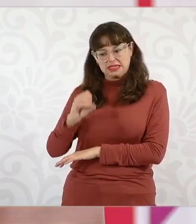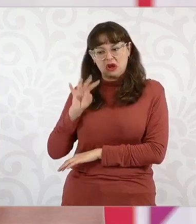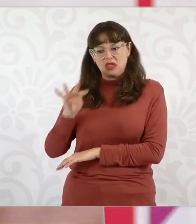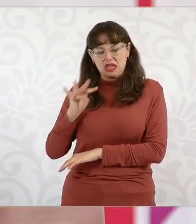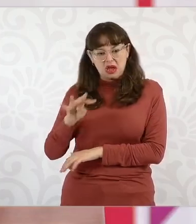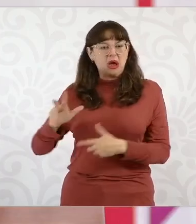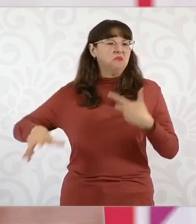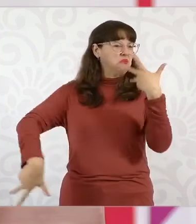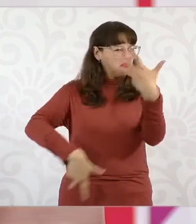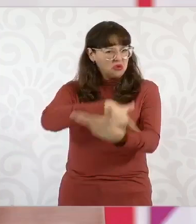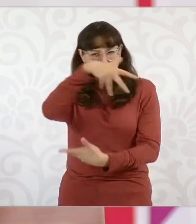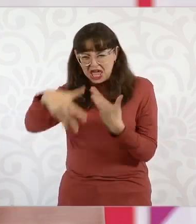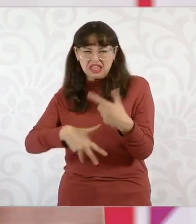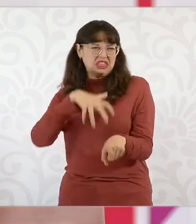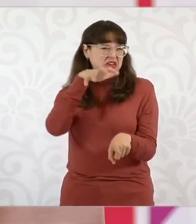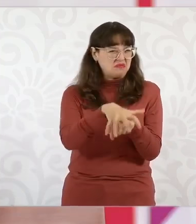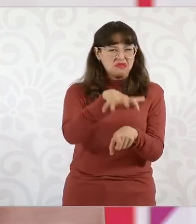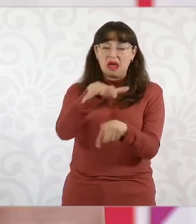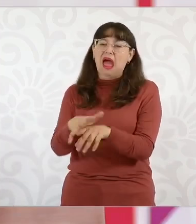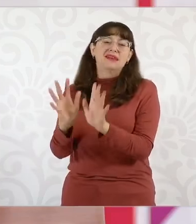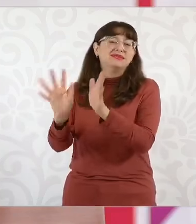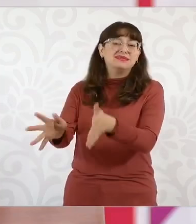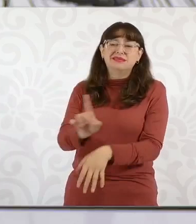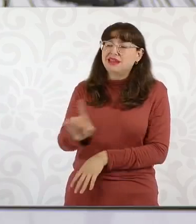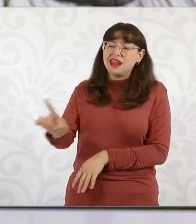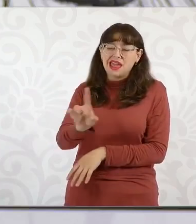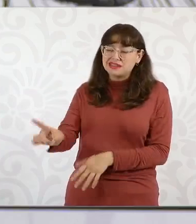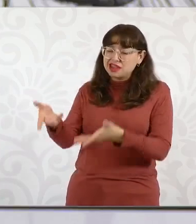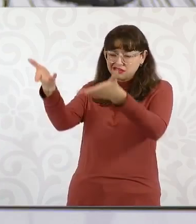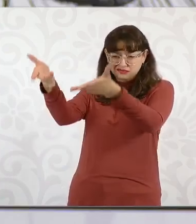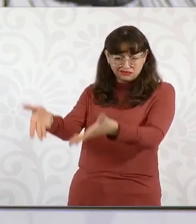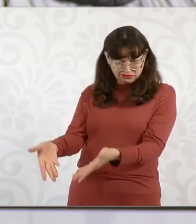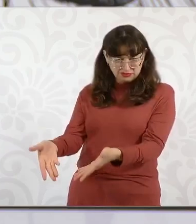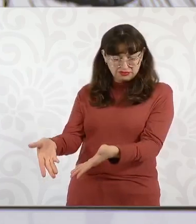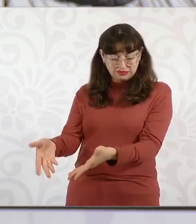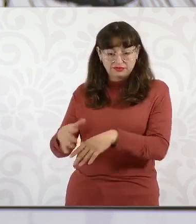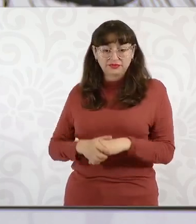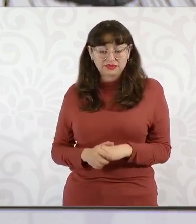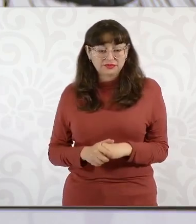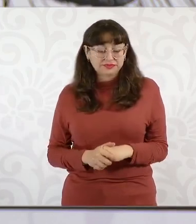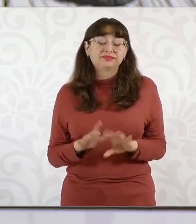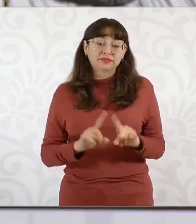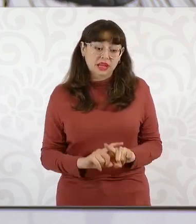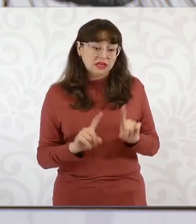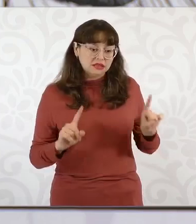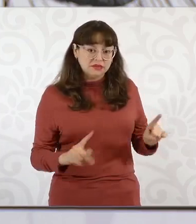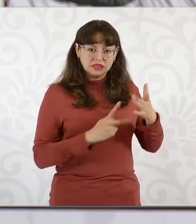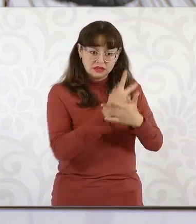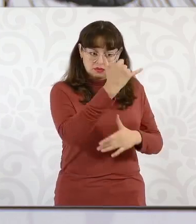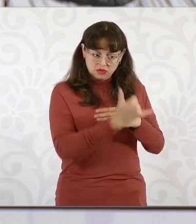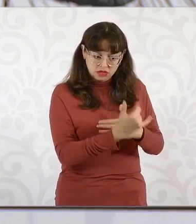violentas, a la represión. Esa es la derecha, frente a un proyecto humanista que